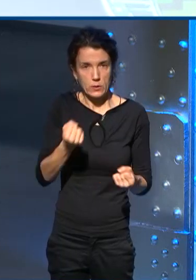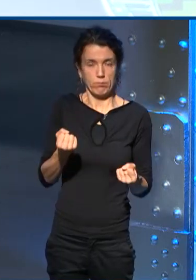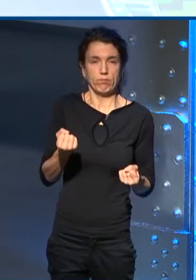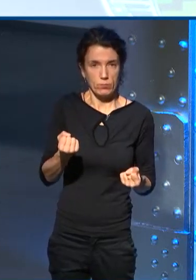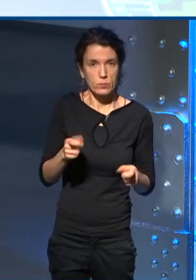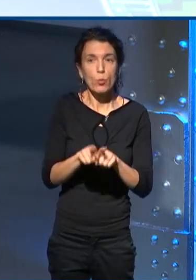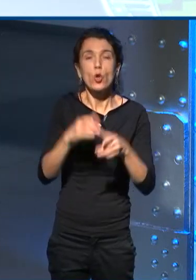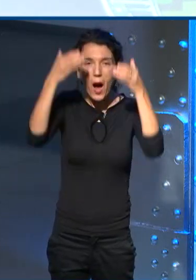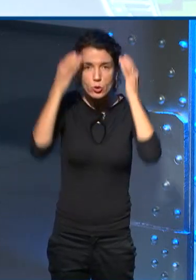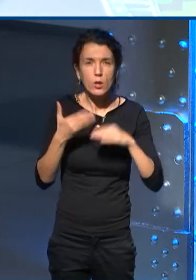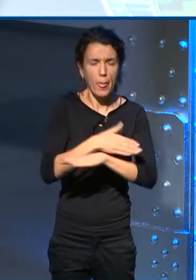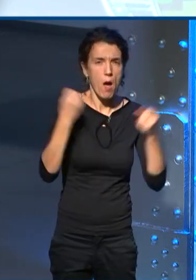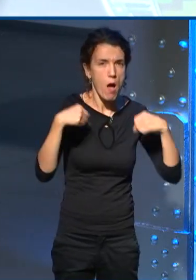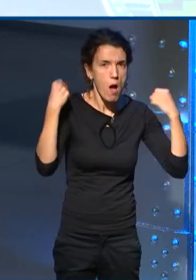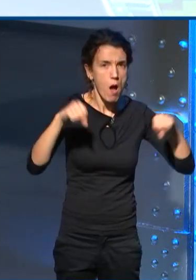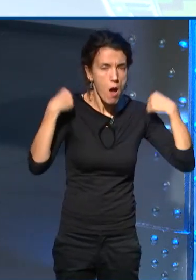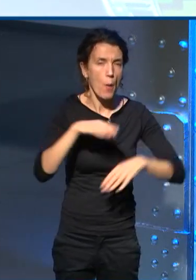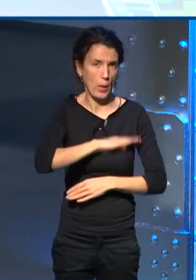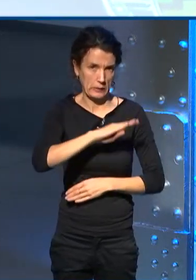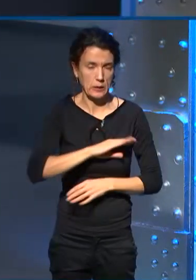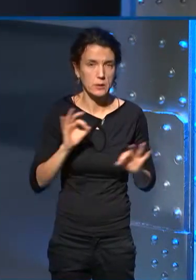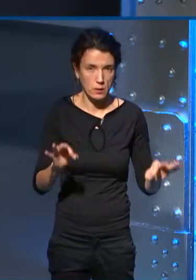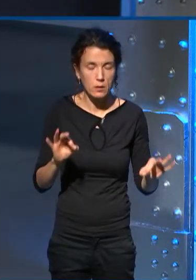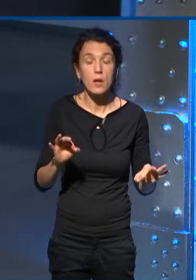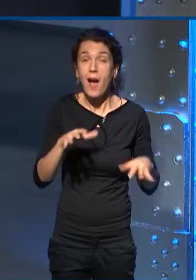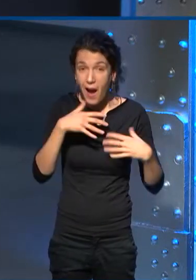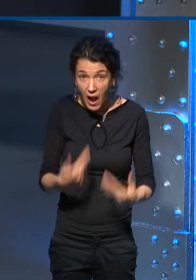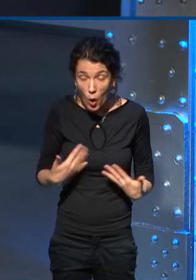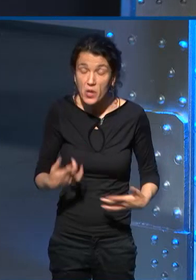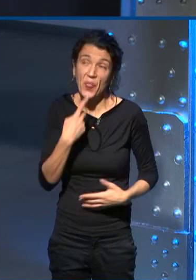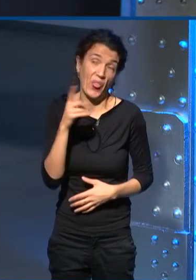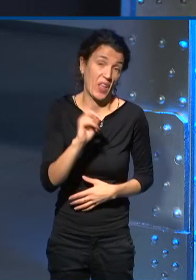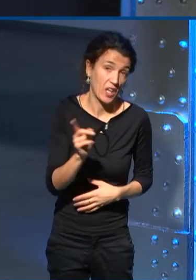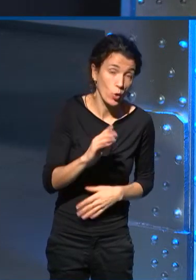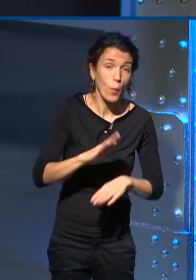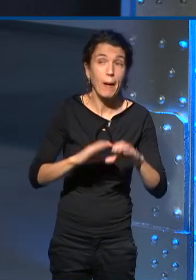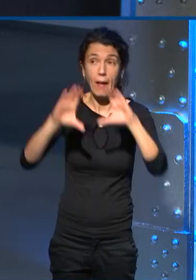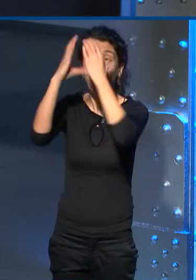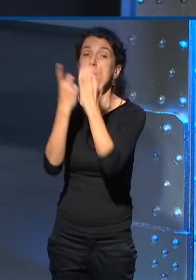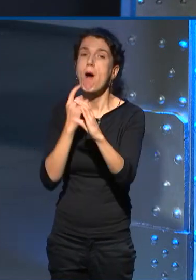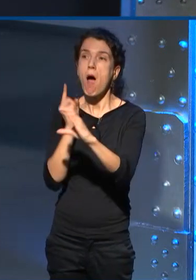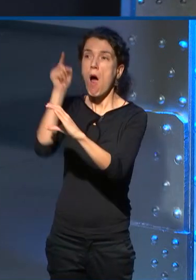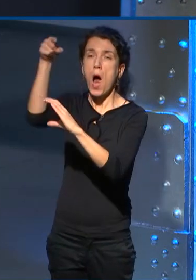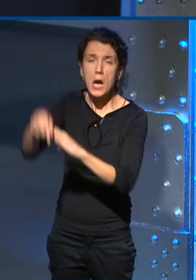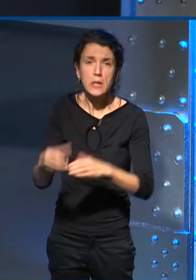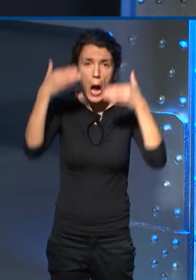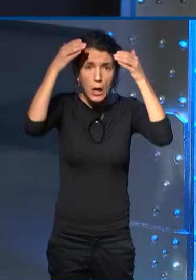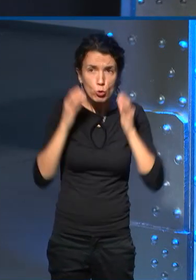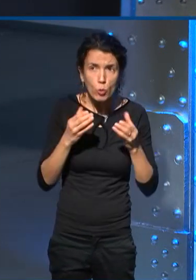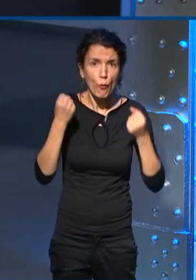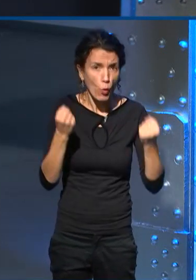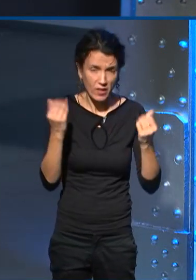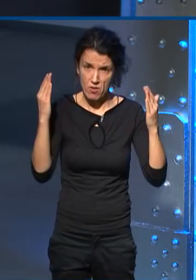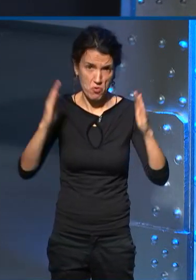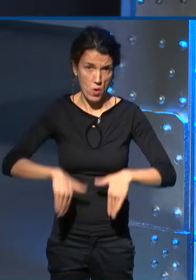astronautas estaban también entrenados en su momento. Actualmente se dice que no, que para ir a Marte no quieren astronautas fuertes y